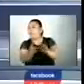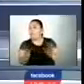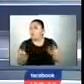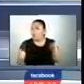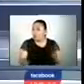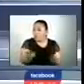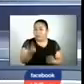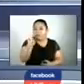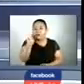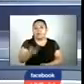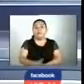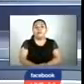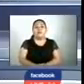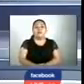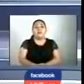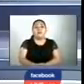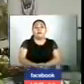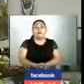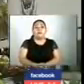trata? Escuchemos sus declaraciones.